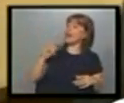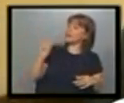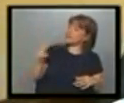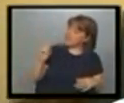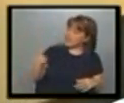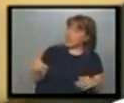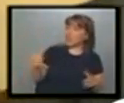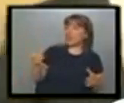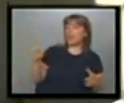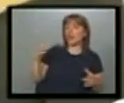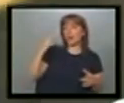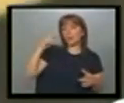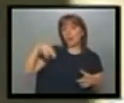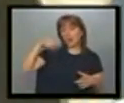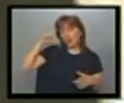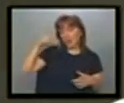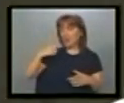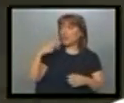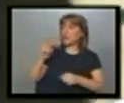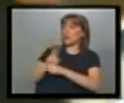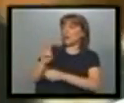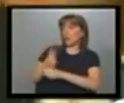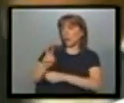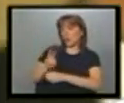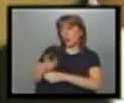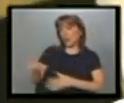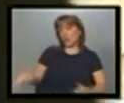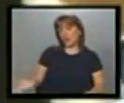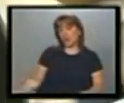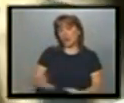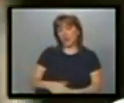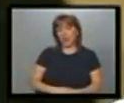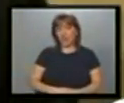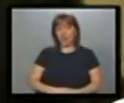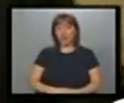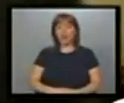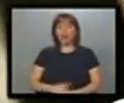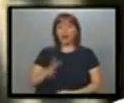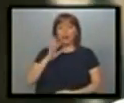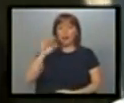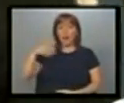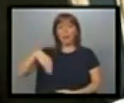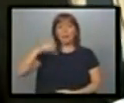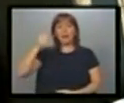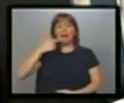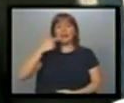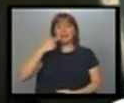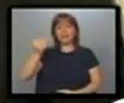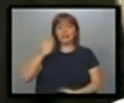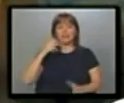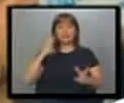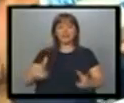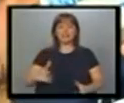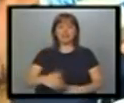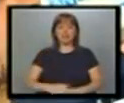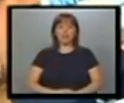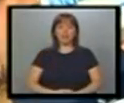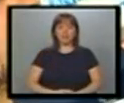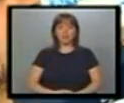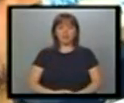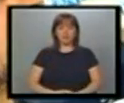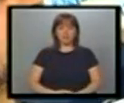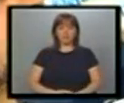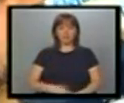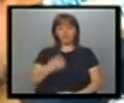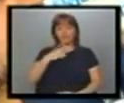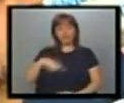las pymes se vean protegidas en el texto de la ley. Escuchamos a Sergio Massa. Nosotros vamos